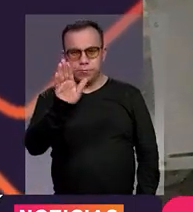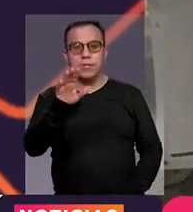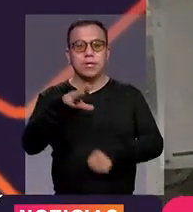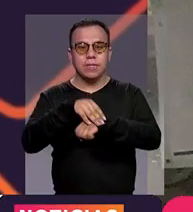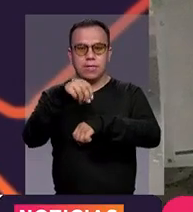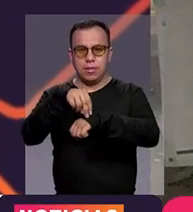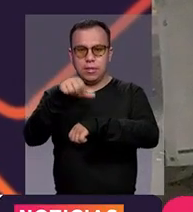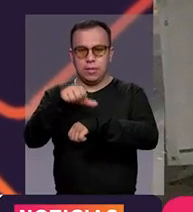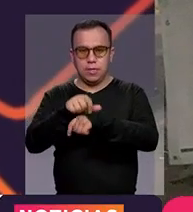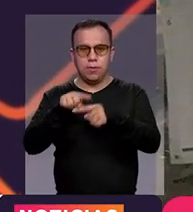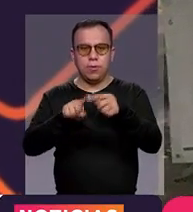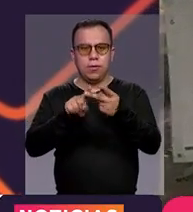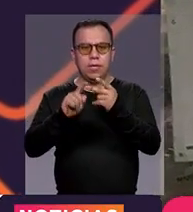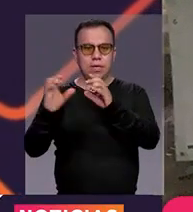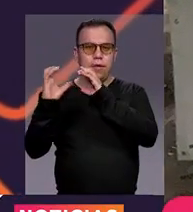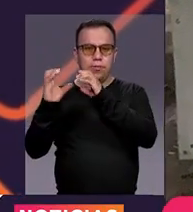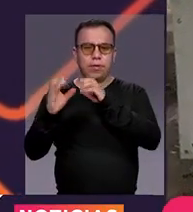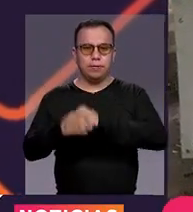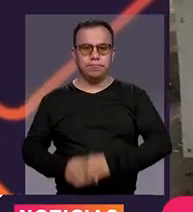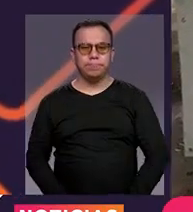y cauca